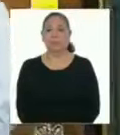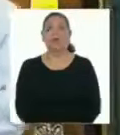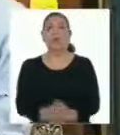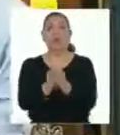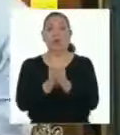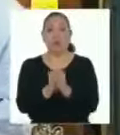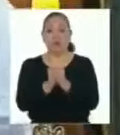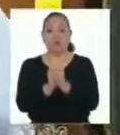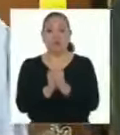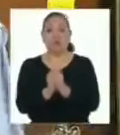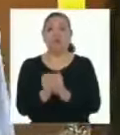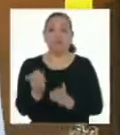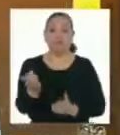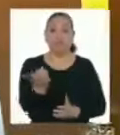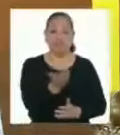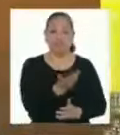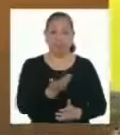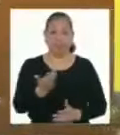Oremos.